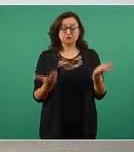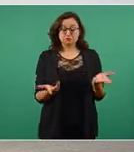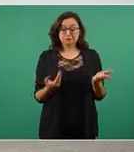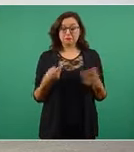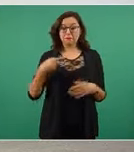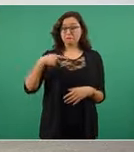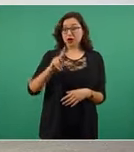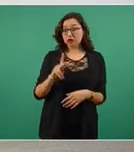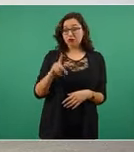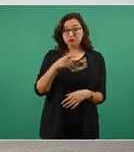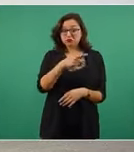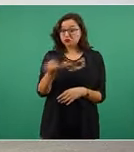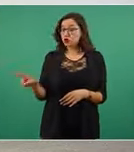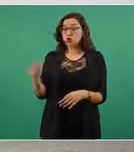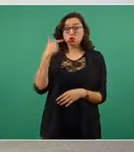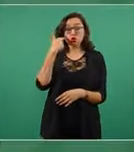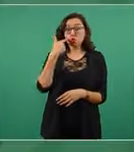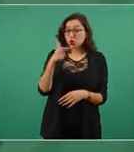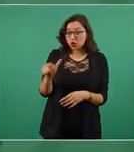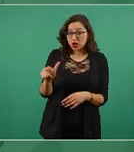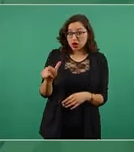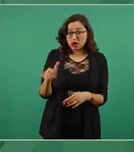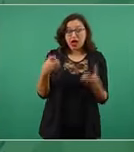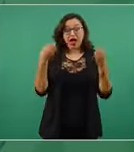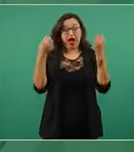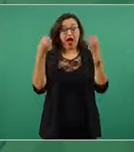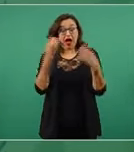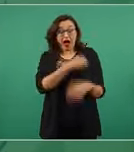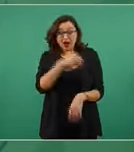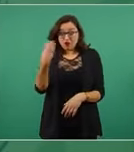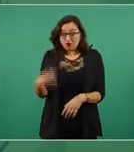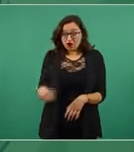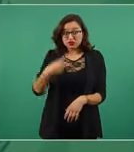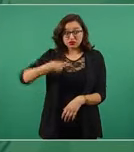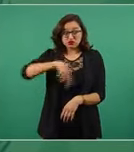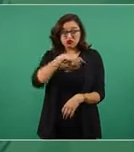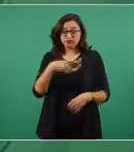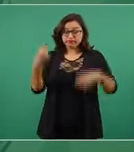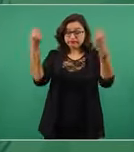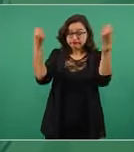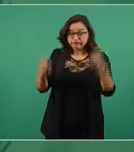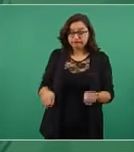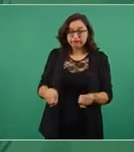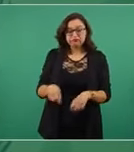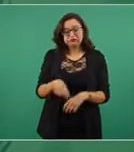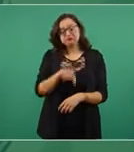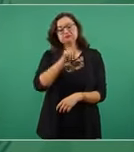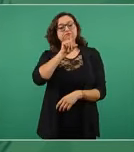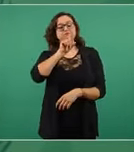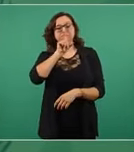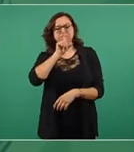Tengo entendido de que hay escuelas en donde están haciendo consultas.